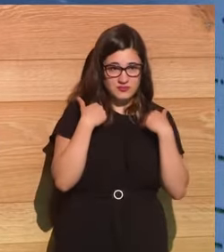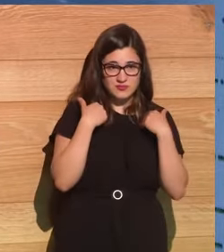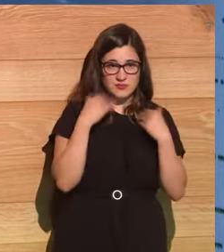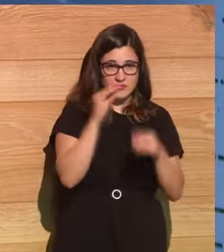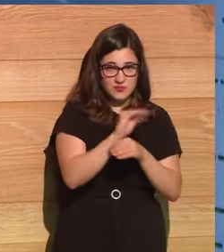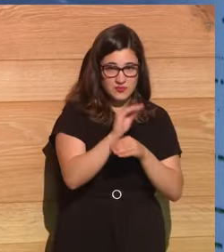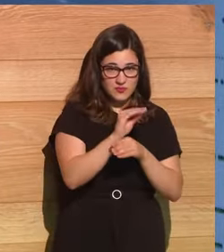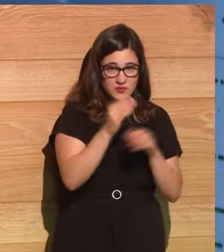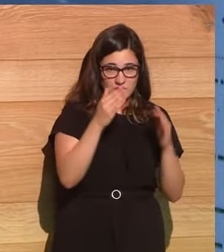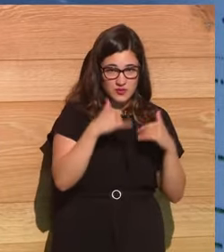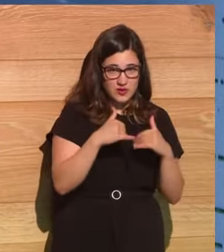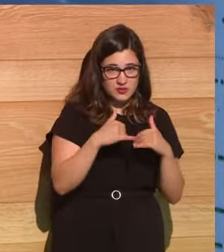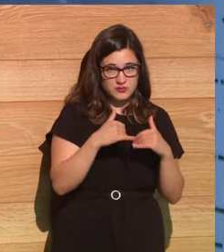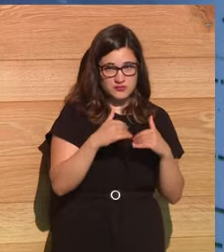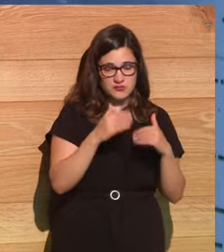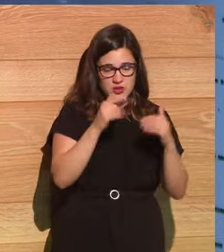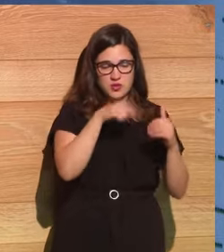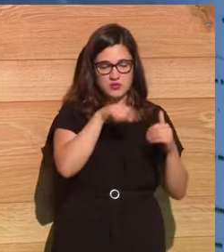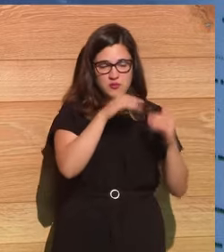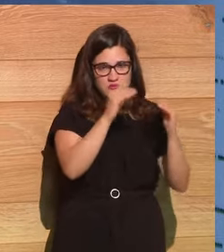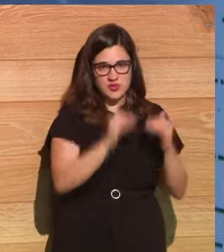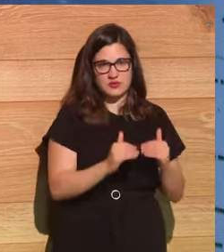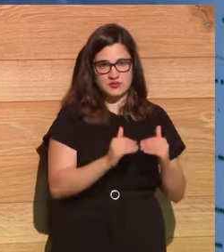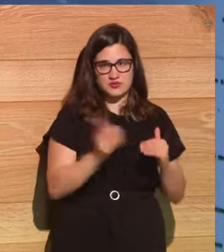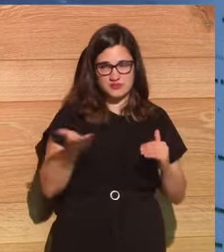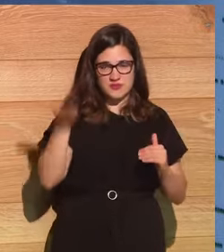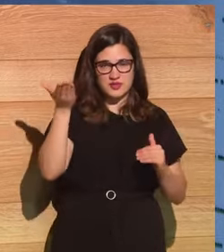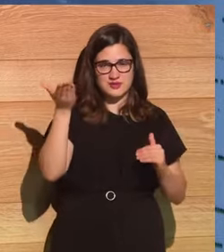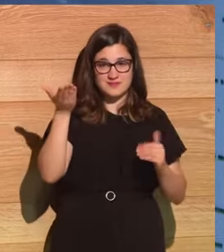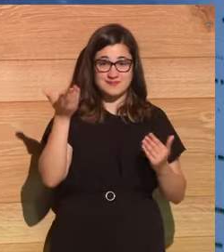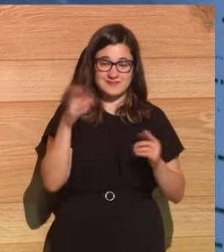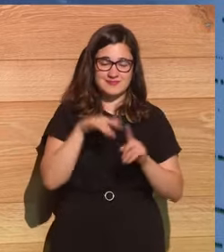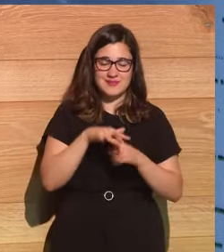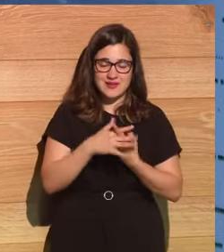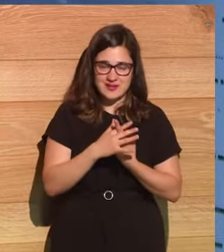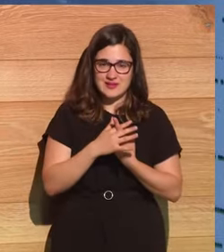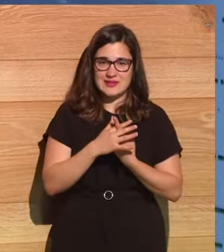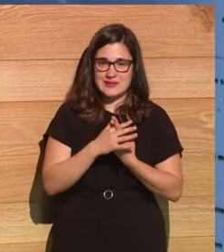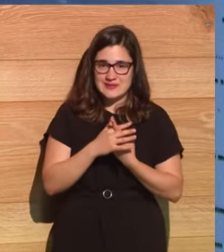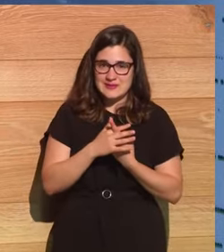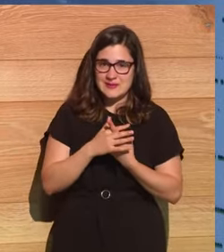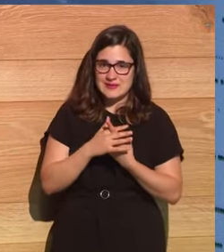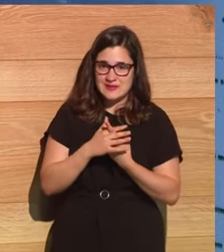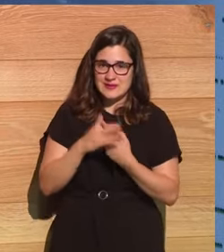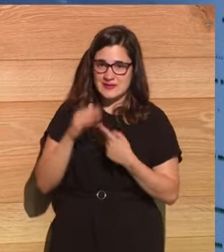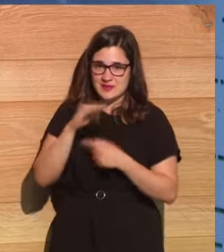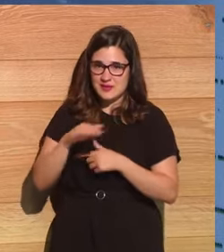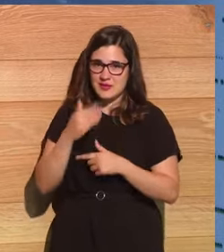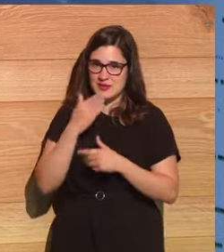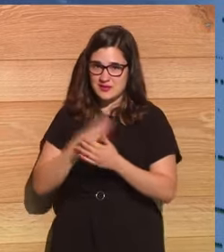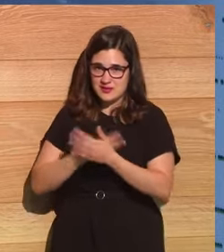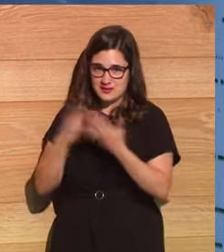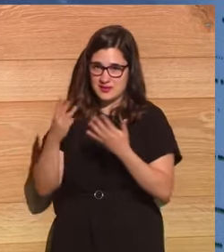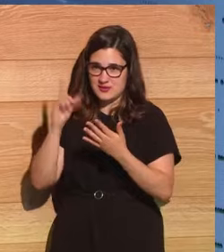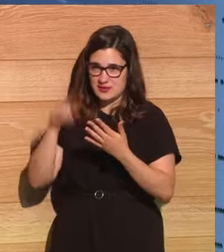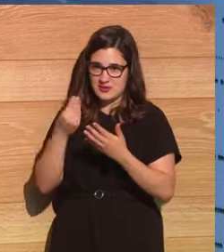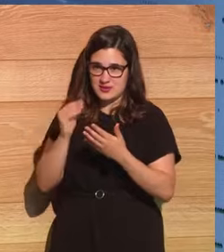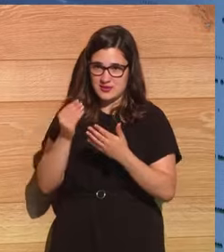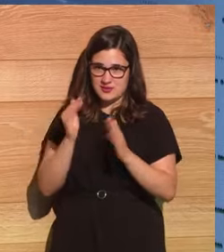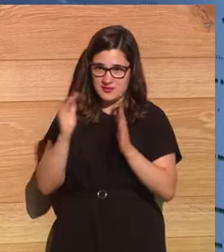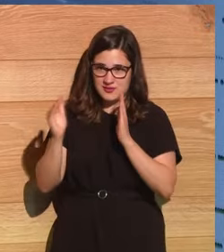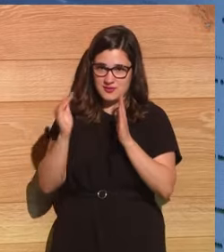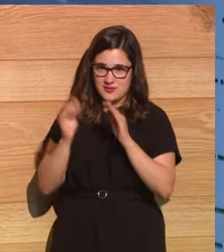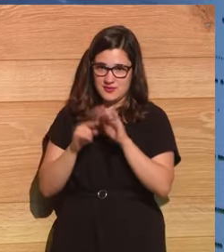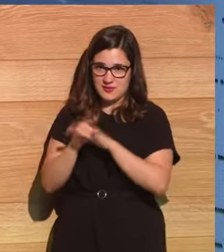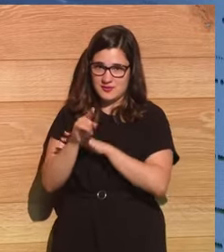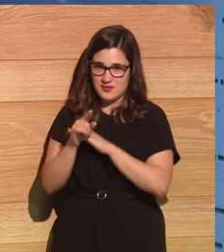responsabilidad de cuidado de alguien. Entonces, claro, ese es el contexto de estos 12, 18 años en los que se desarrollaba también esa adolescencia, ¿no? Esa